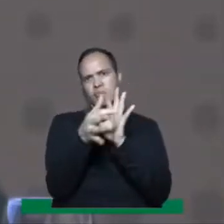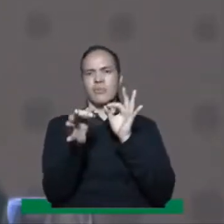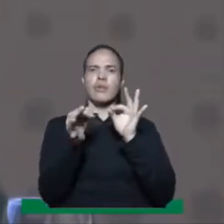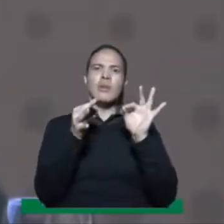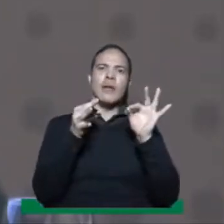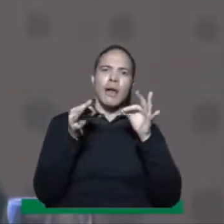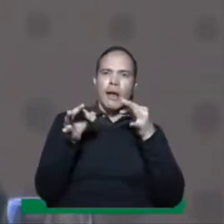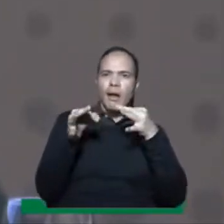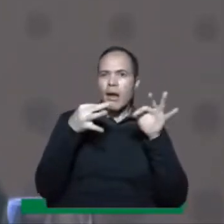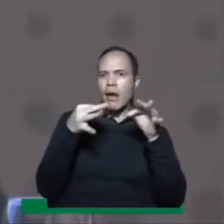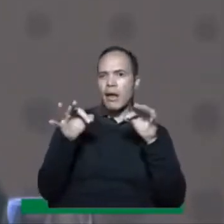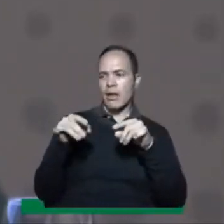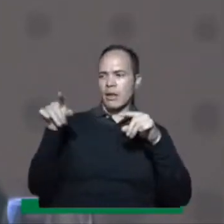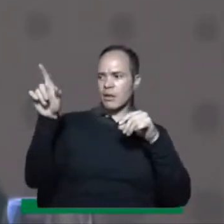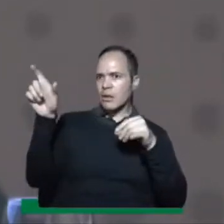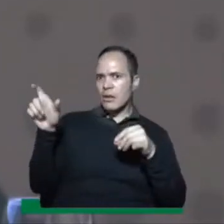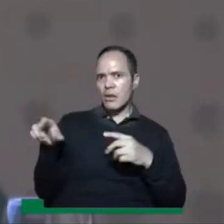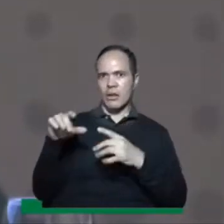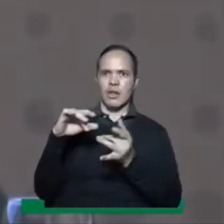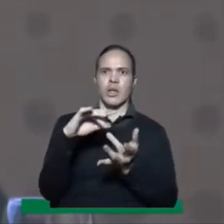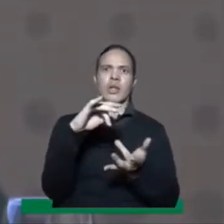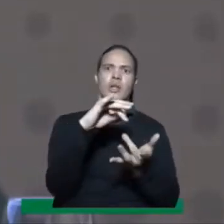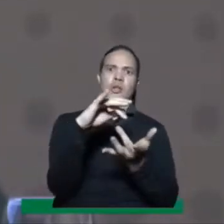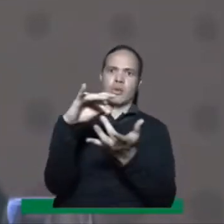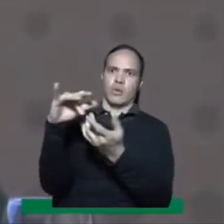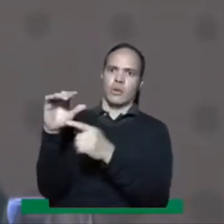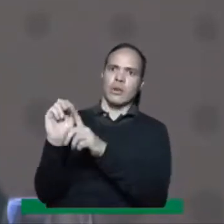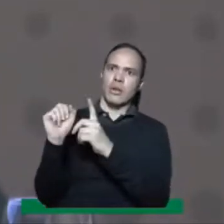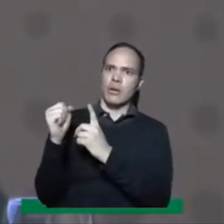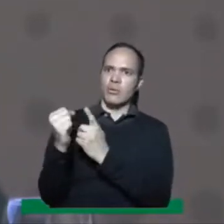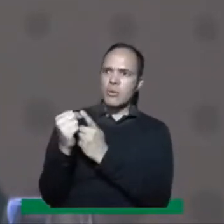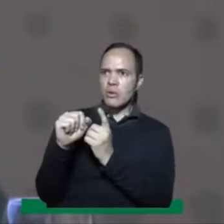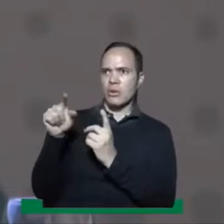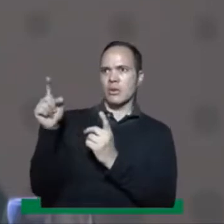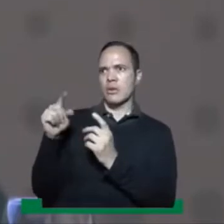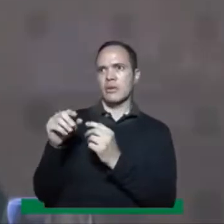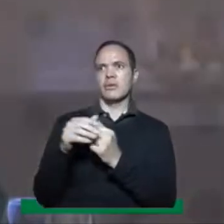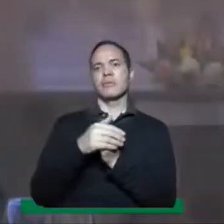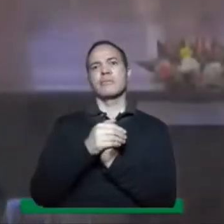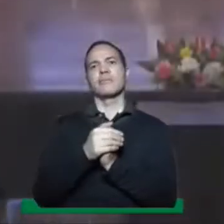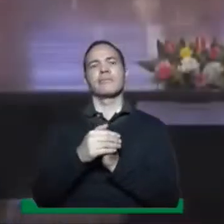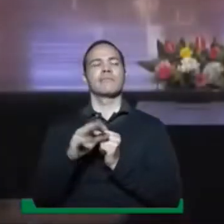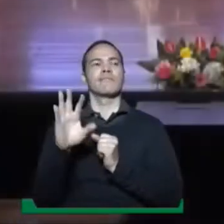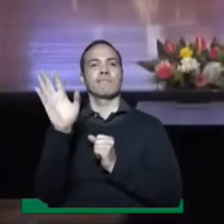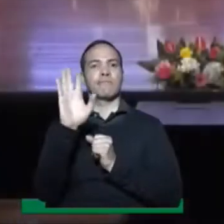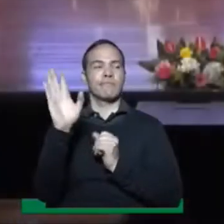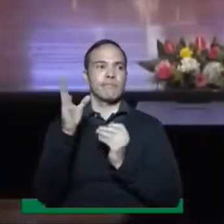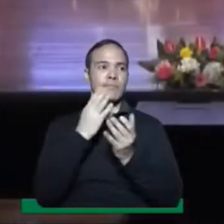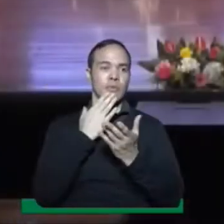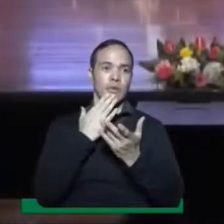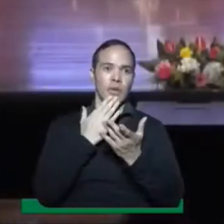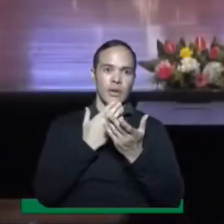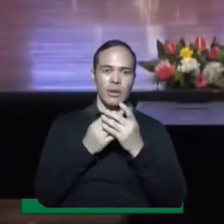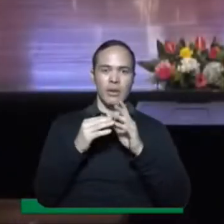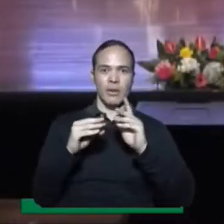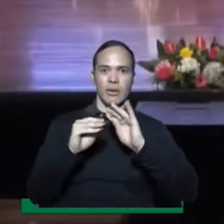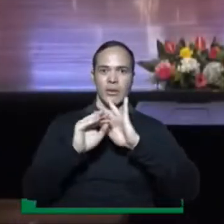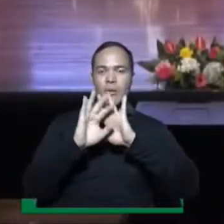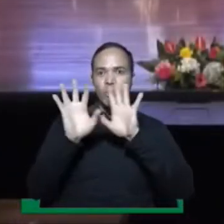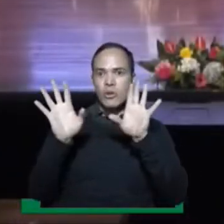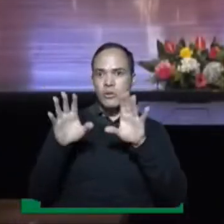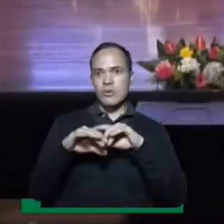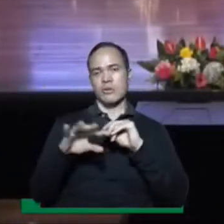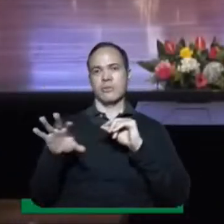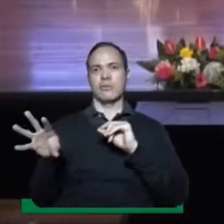trabajar alrededor del turismo social bueno muy buenos días un saludo a todas a todos